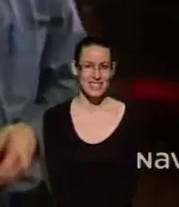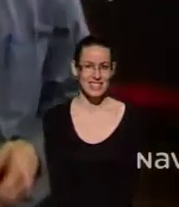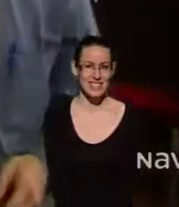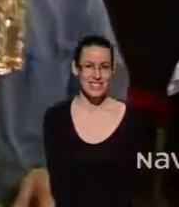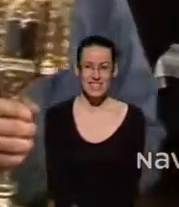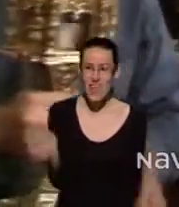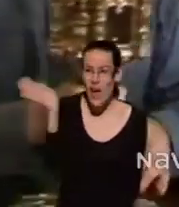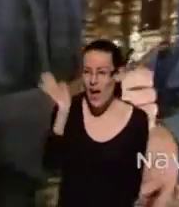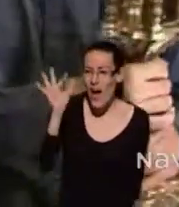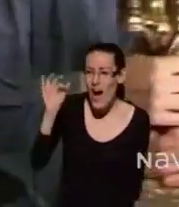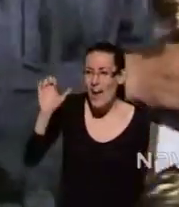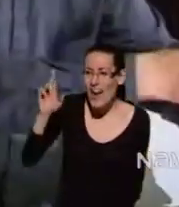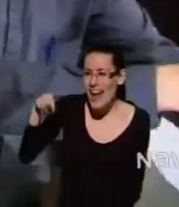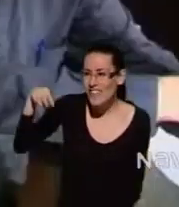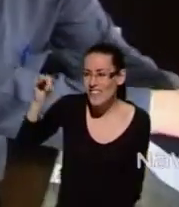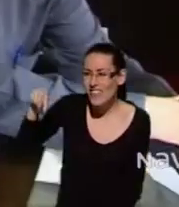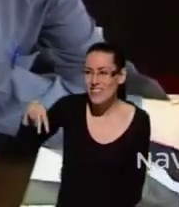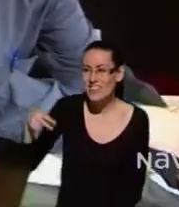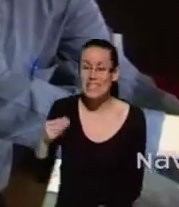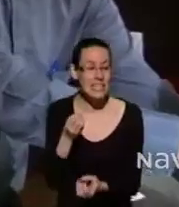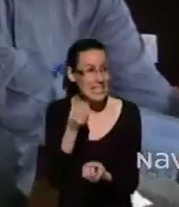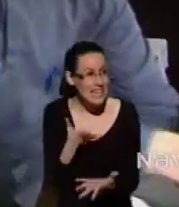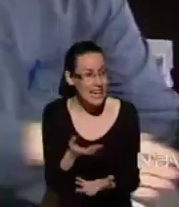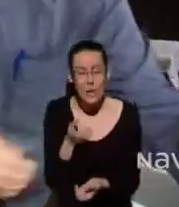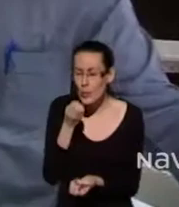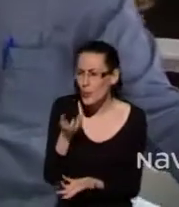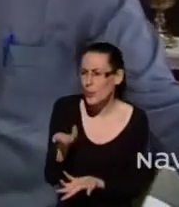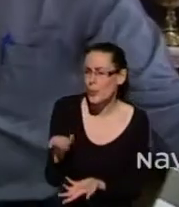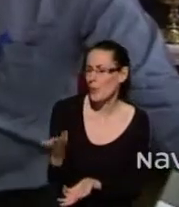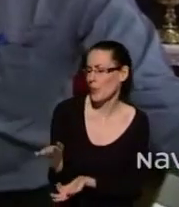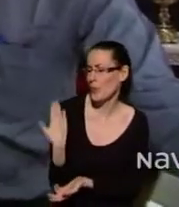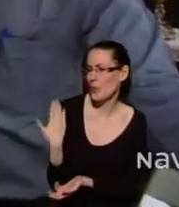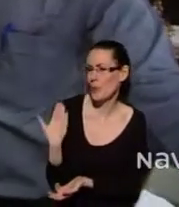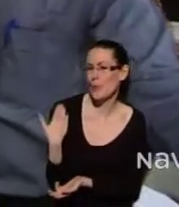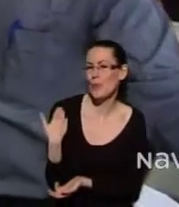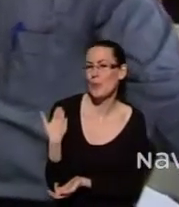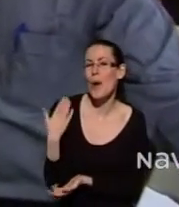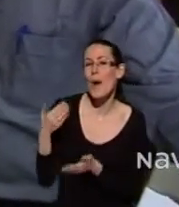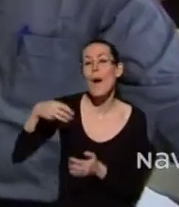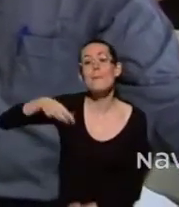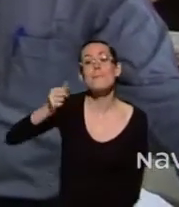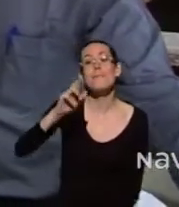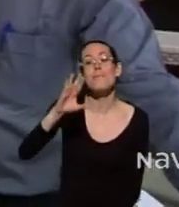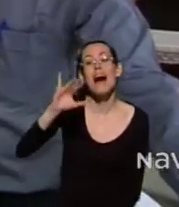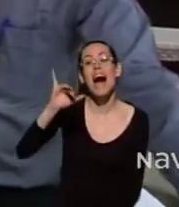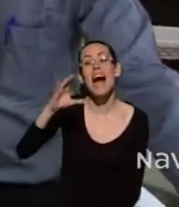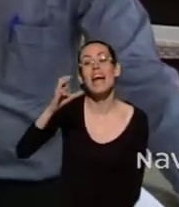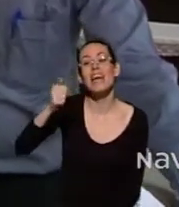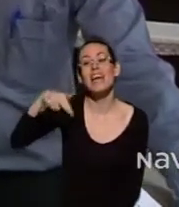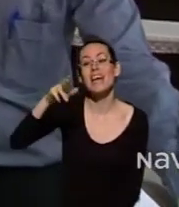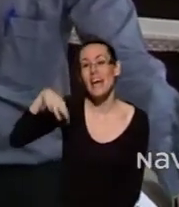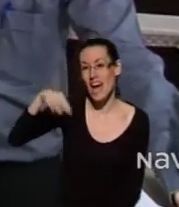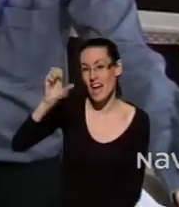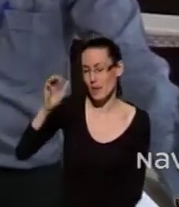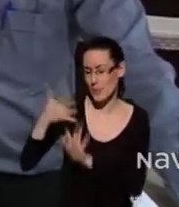Hola, Fermín. ¿Qué tal? Bien, oye. He estado hablando con Mari Carmen, tienes que estar encantado de los voluntarios